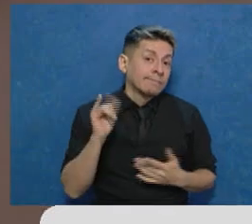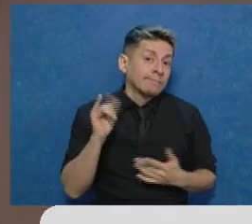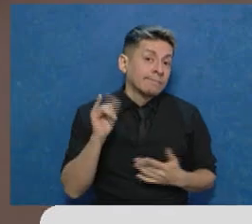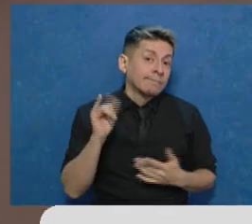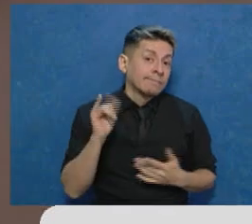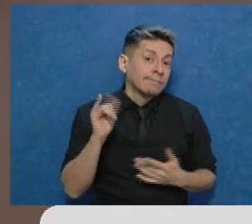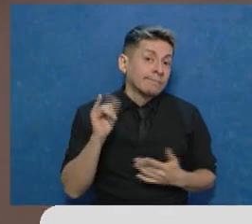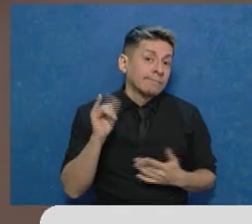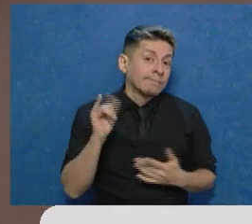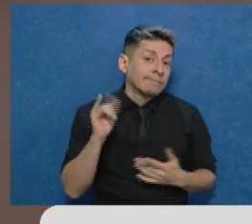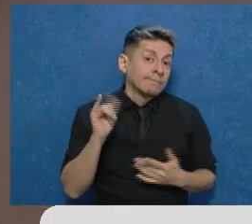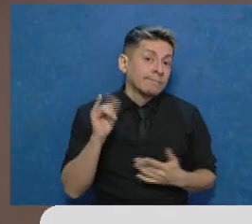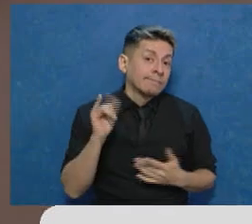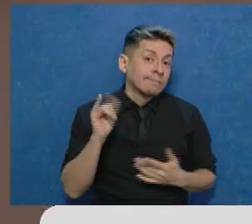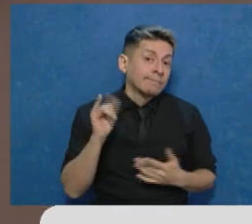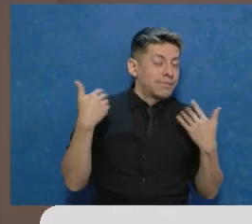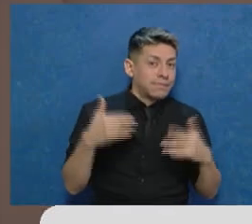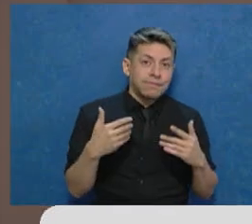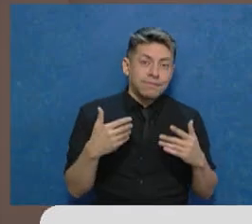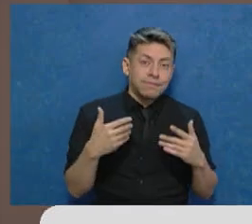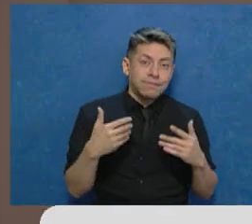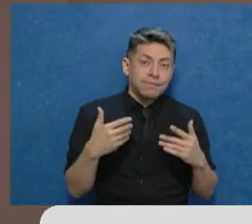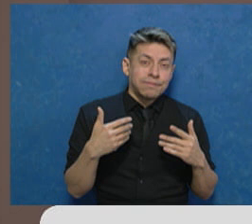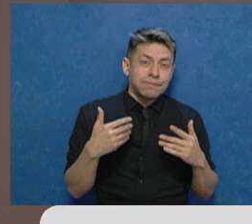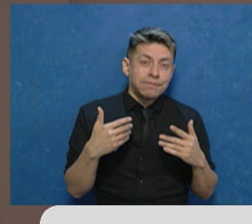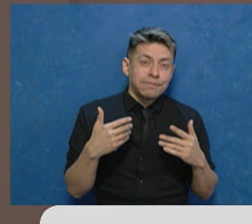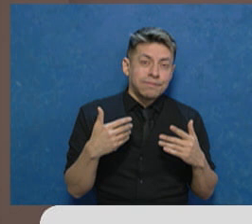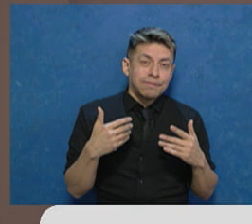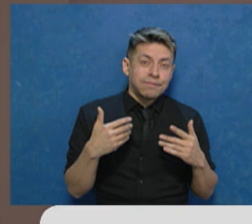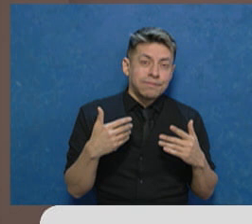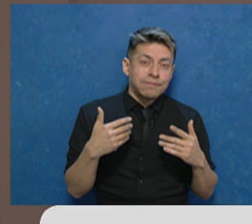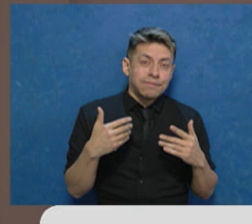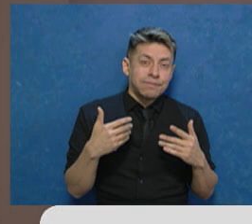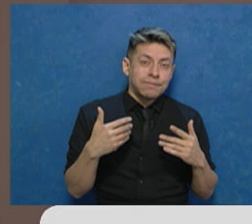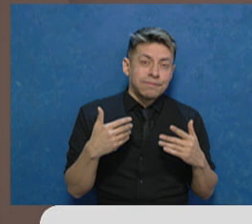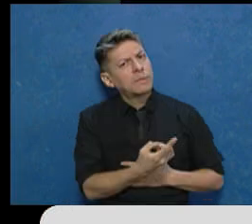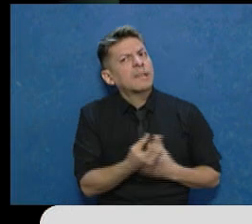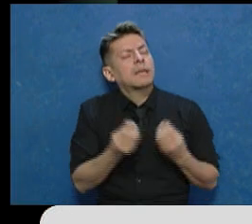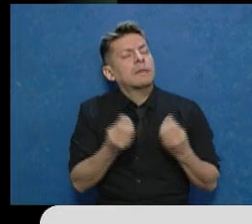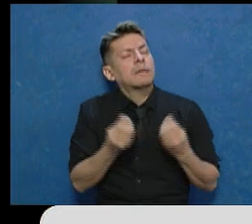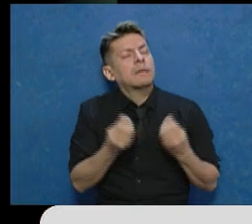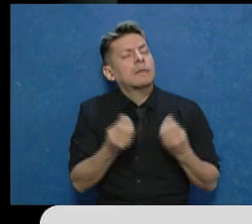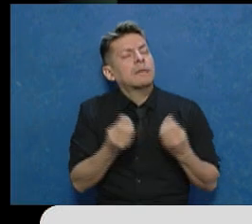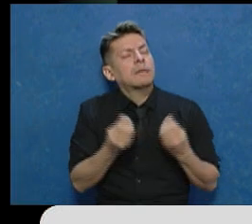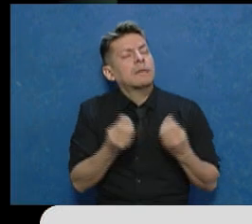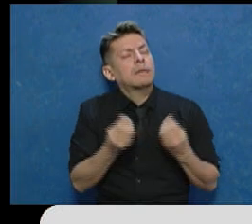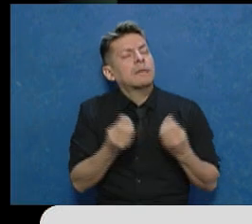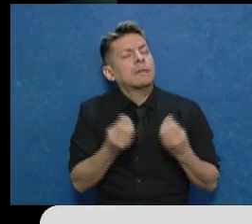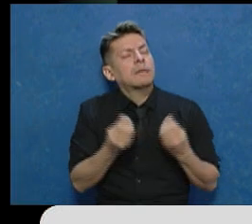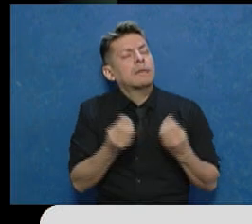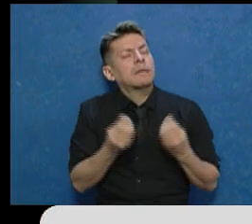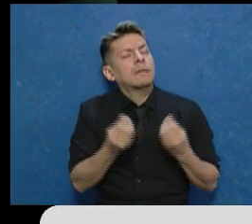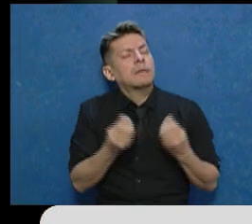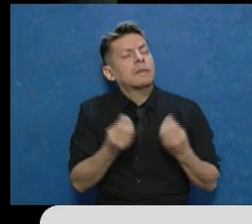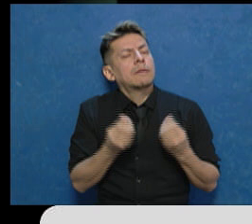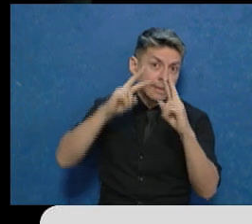con el golpe que le pegó el vehículo, la mató. La pregunta es, ¿qué fue lo que pasó concretamente? Y es lo que está tratando de averiguar